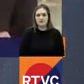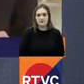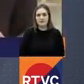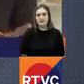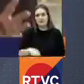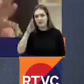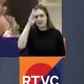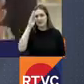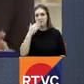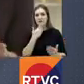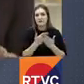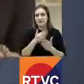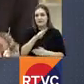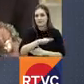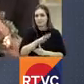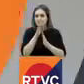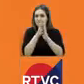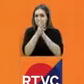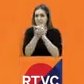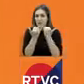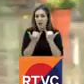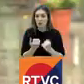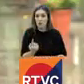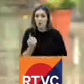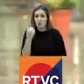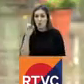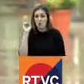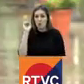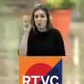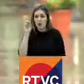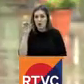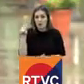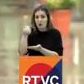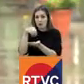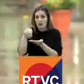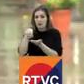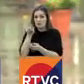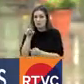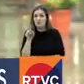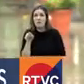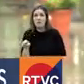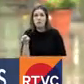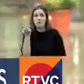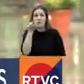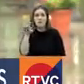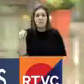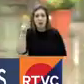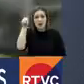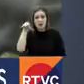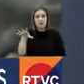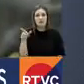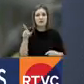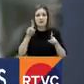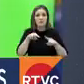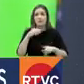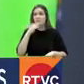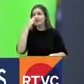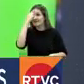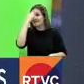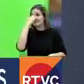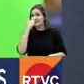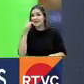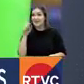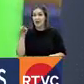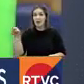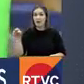Buenas tardes, Carolina, pero esto no solamente está sucediendo en el departamento del Atlántico, sino en regiones como Magdalena. Por ejemplo, en Santa Marta, para